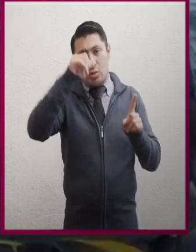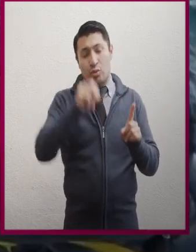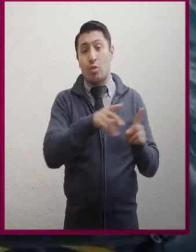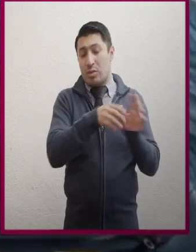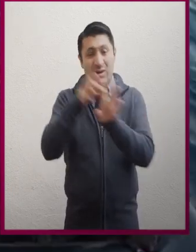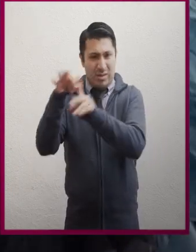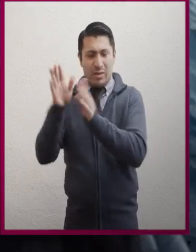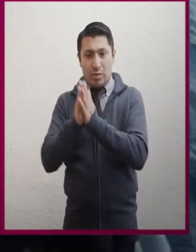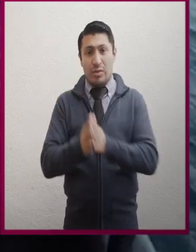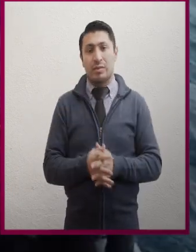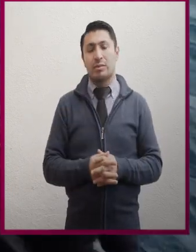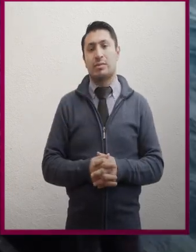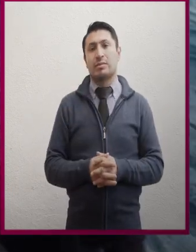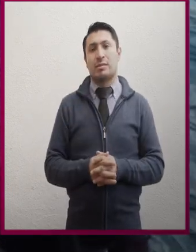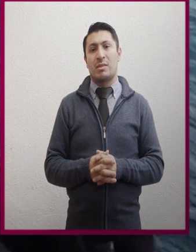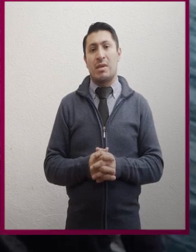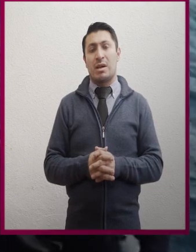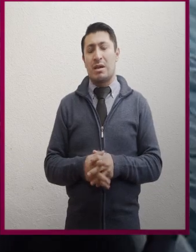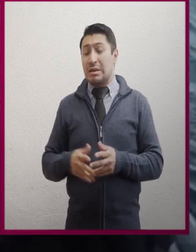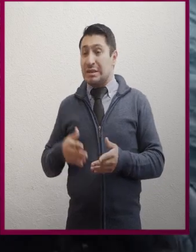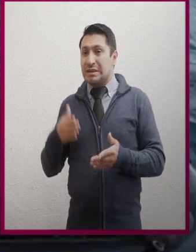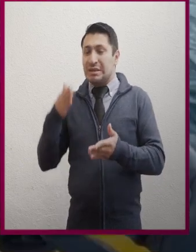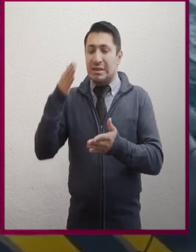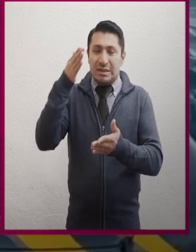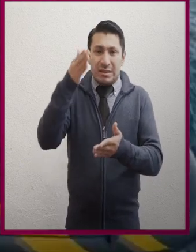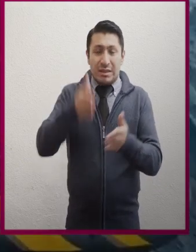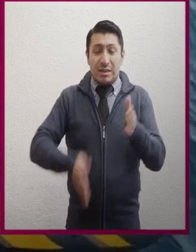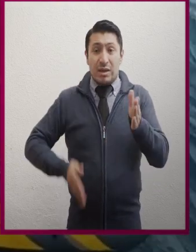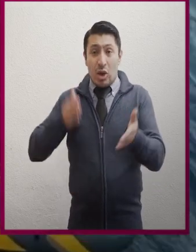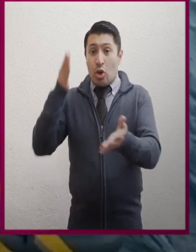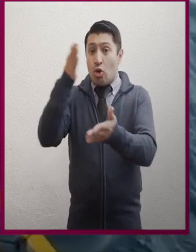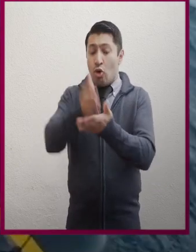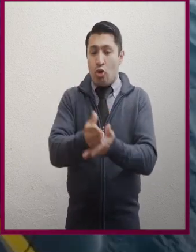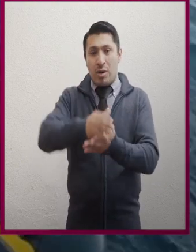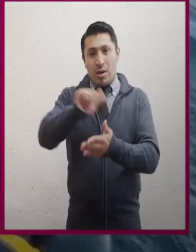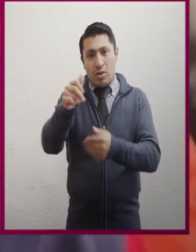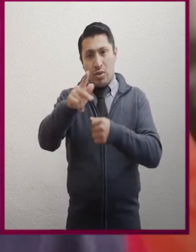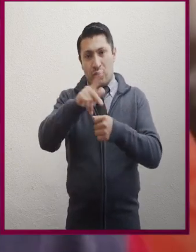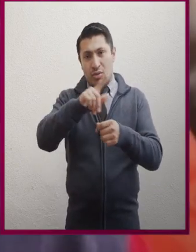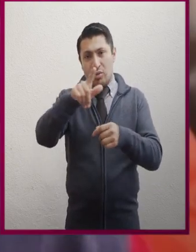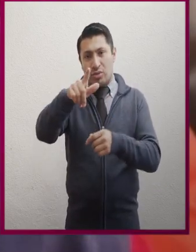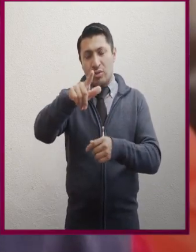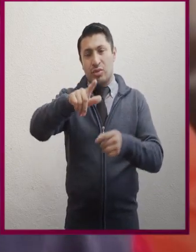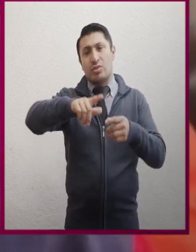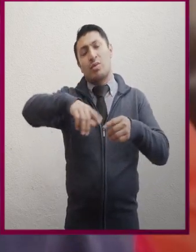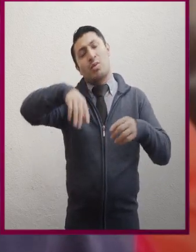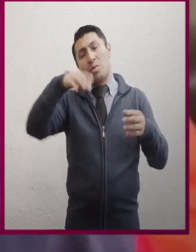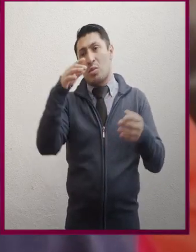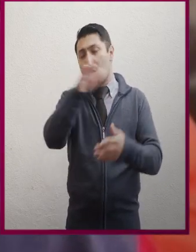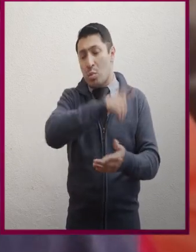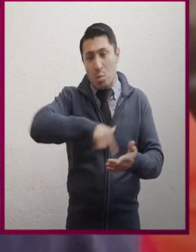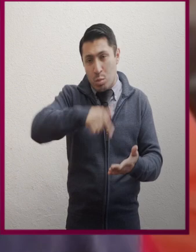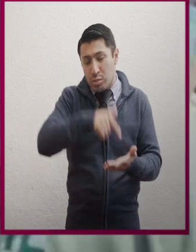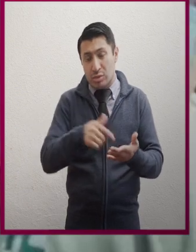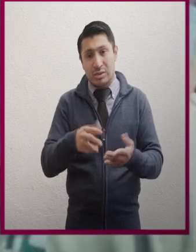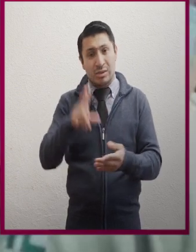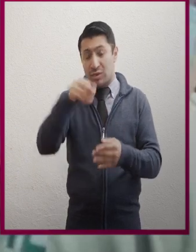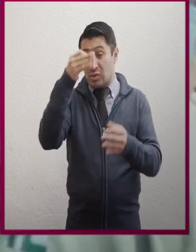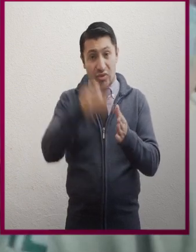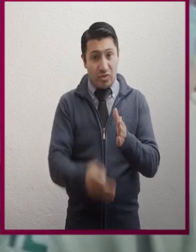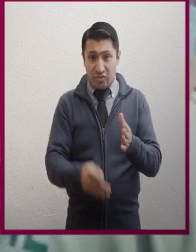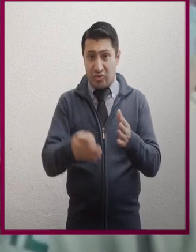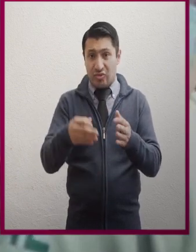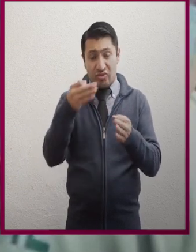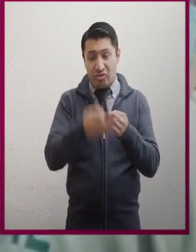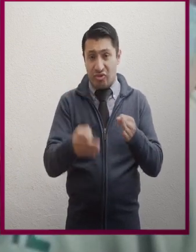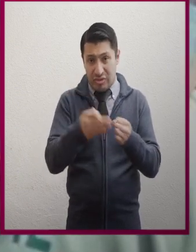es apenas el inicio. En Europa, los migrantes africanos indocumentados se enfrentan a una nueva serie de